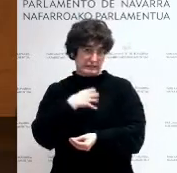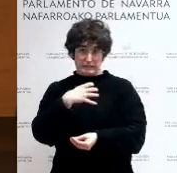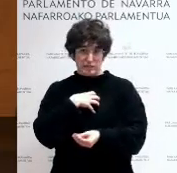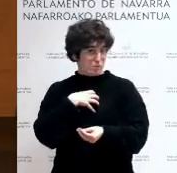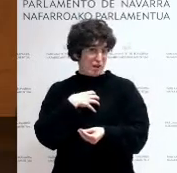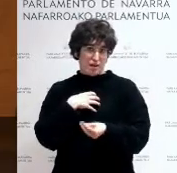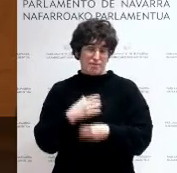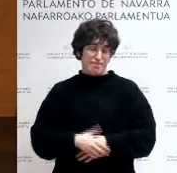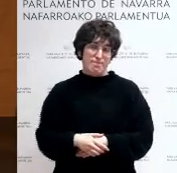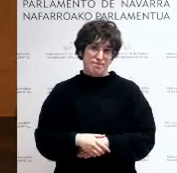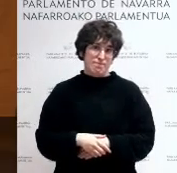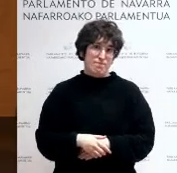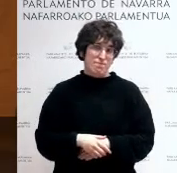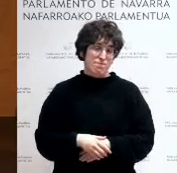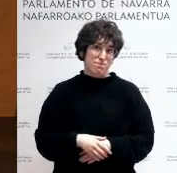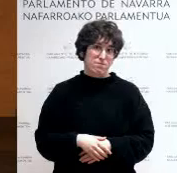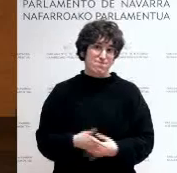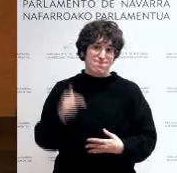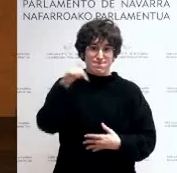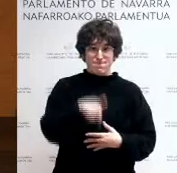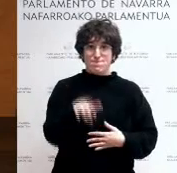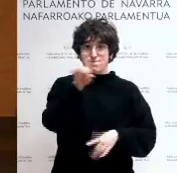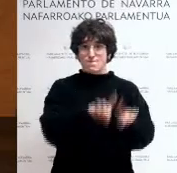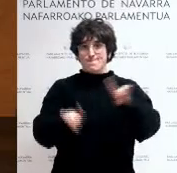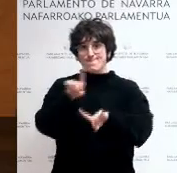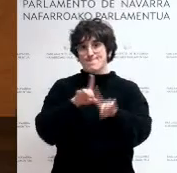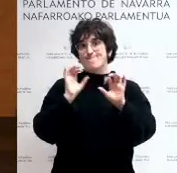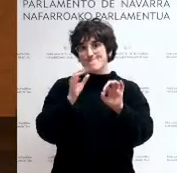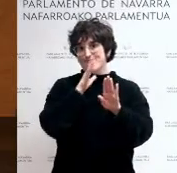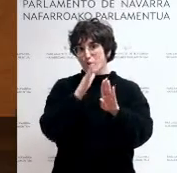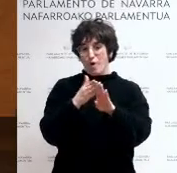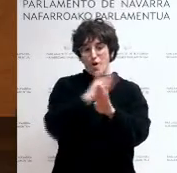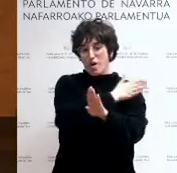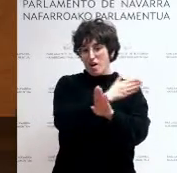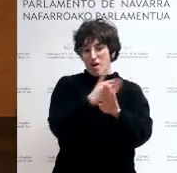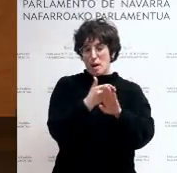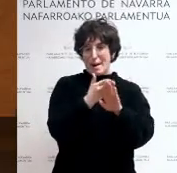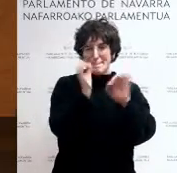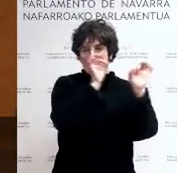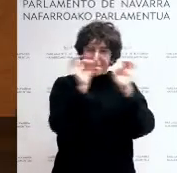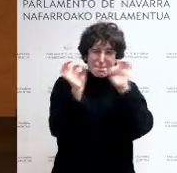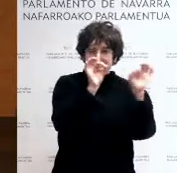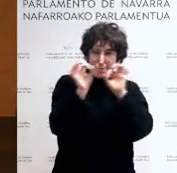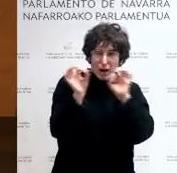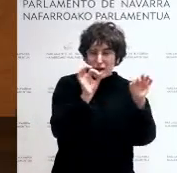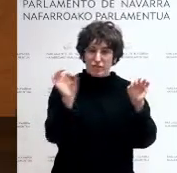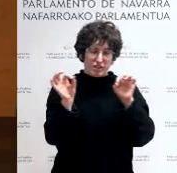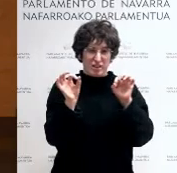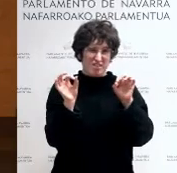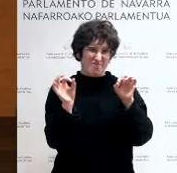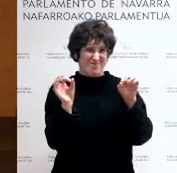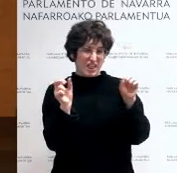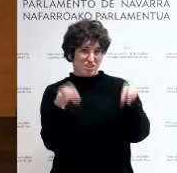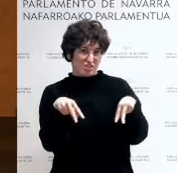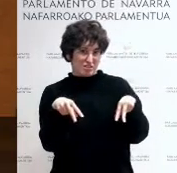un problema el que estamos abordando hoy, consecuencia de una falta de planificación, de una falta de previsión, pero lo que es más grave y preocupante,